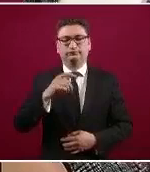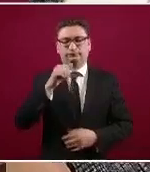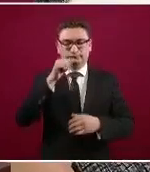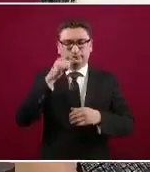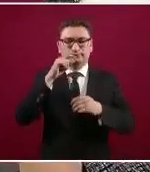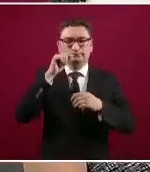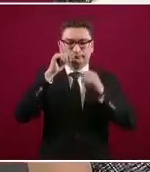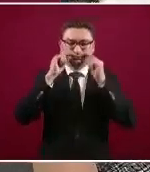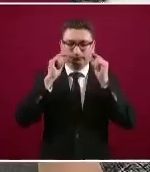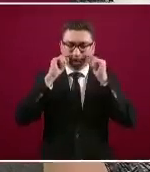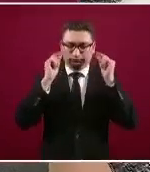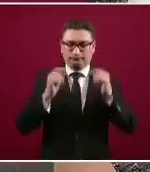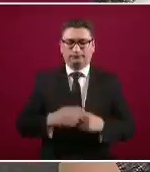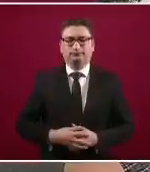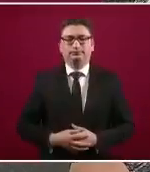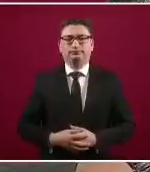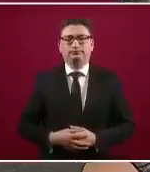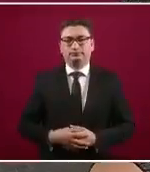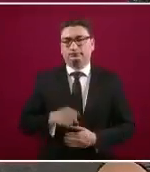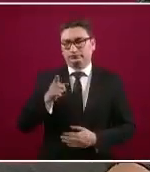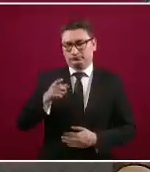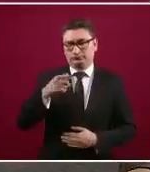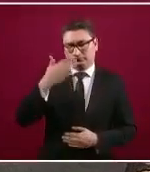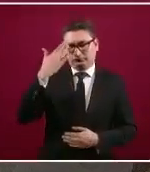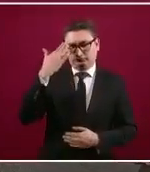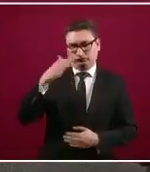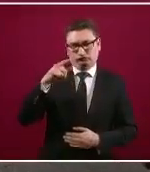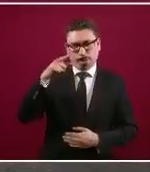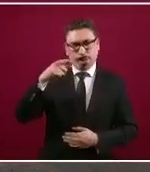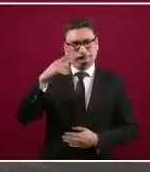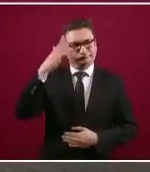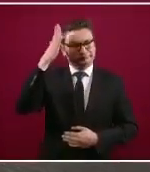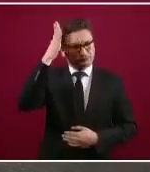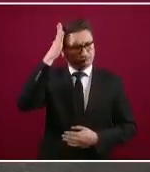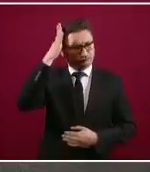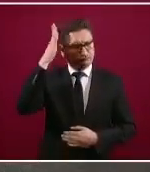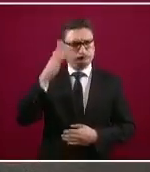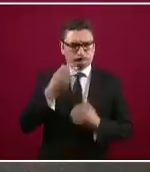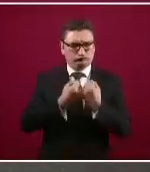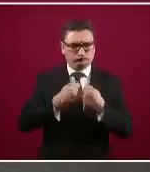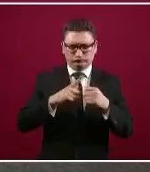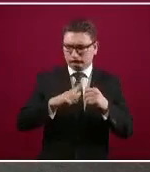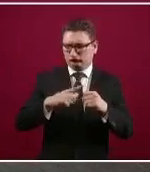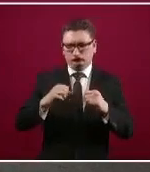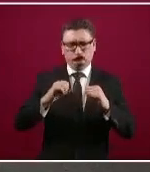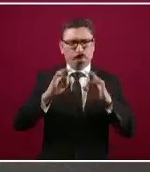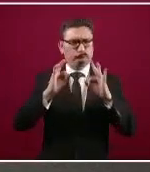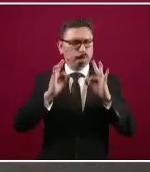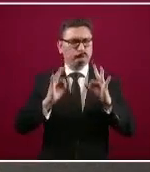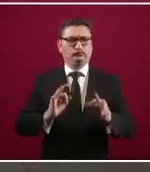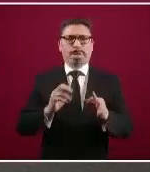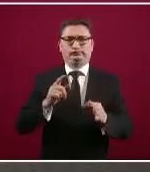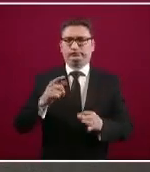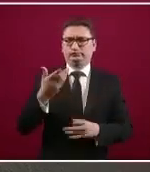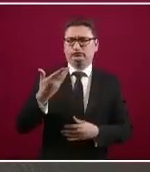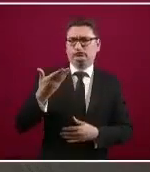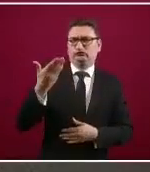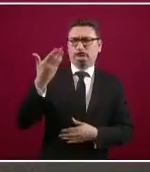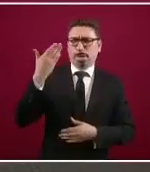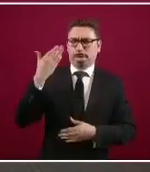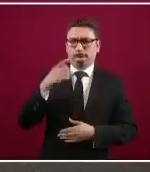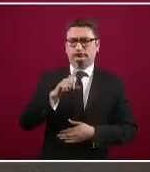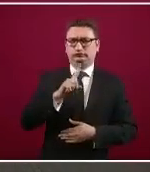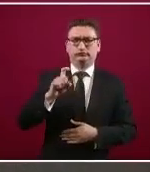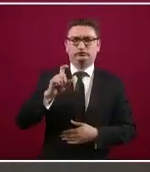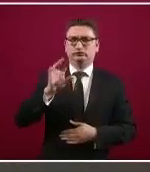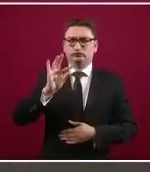un dirigente social extraordinario, excepcional, que nació hace 140